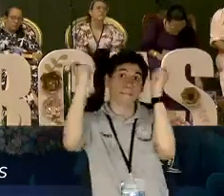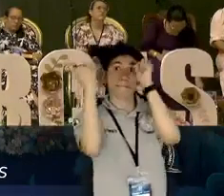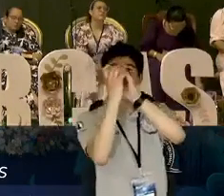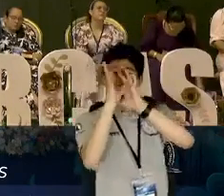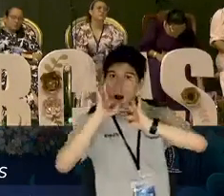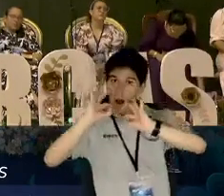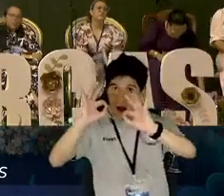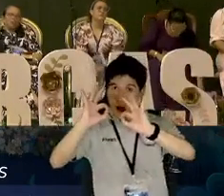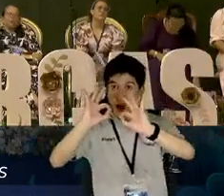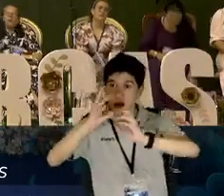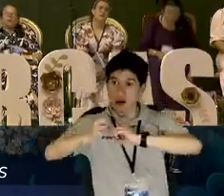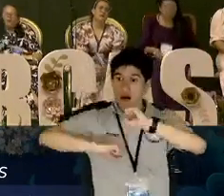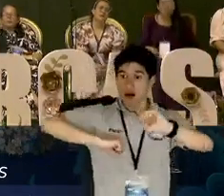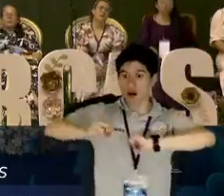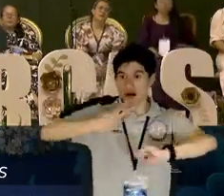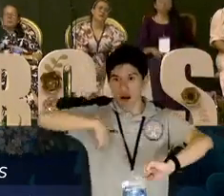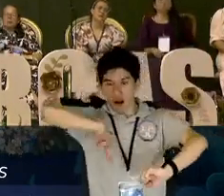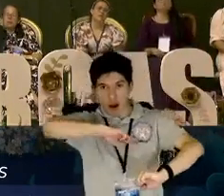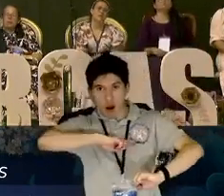de su Espíritu.